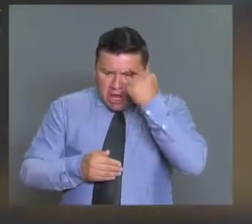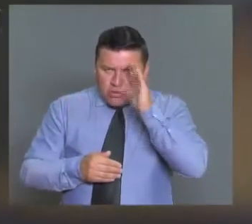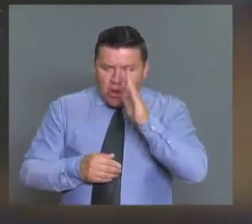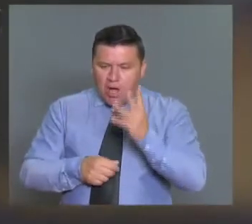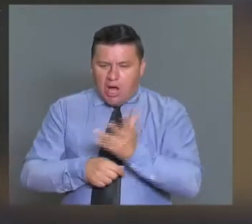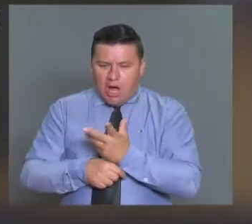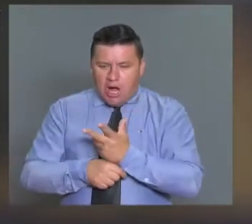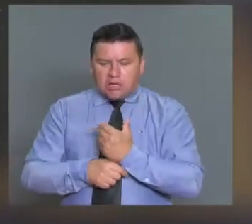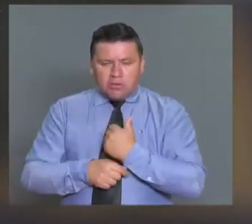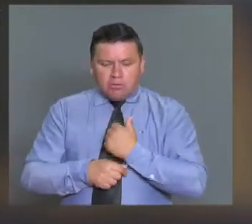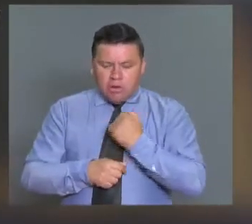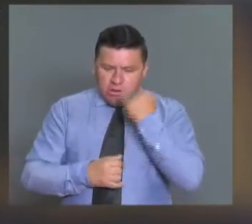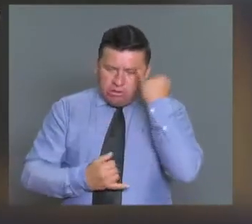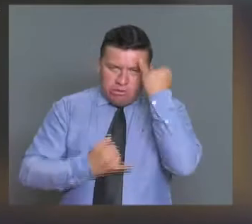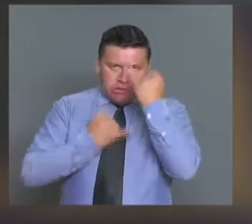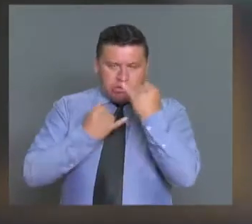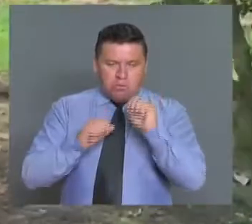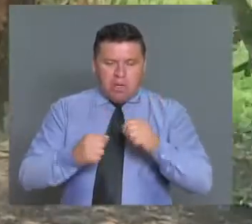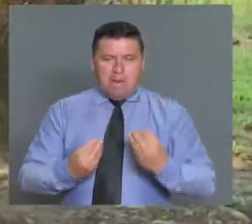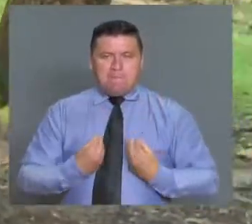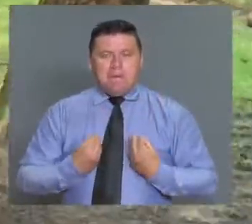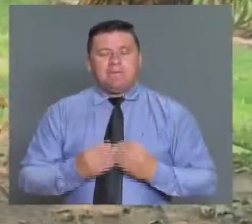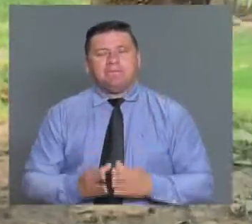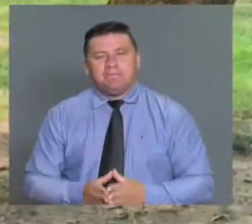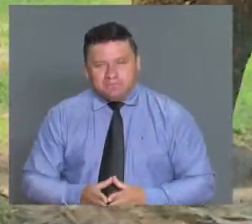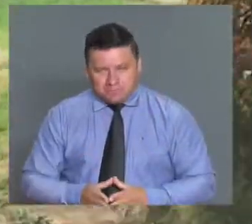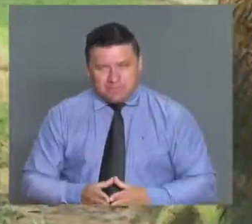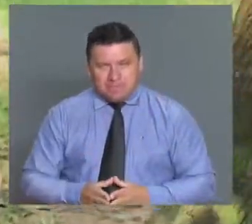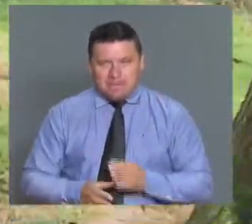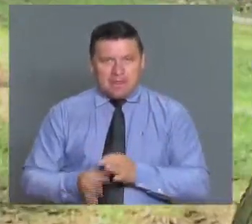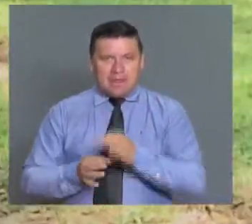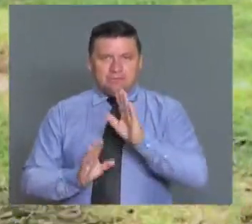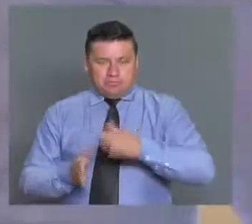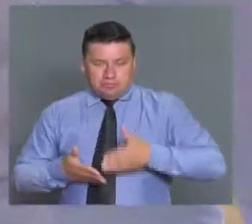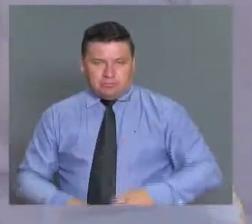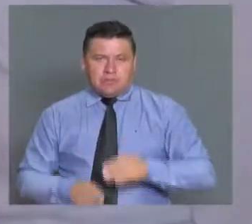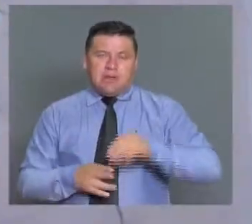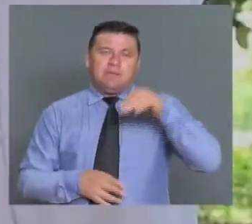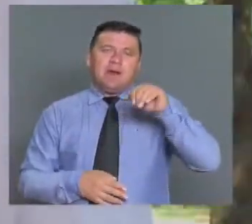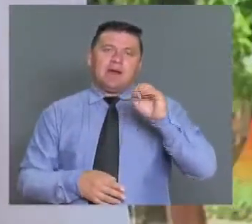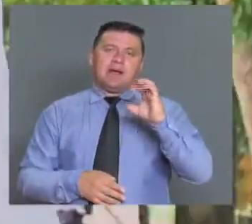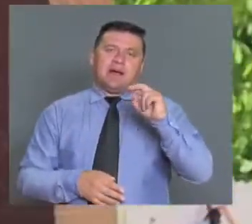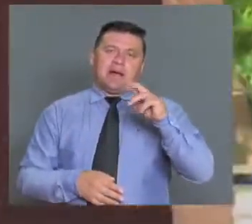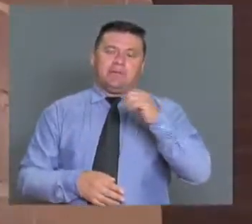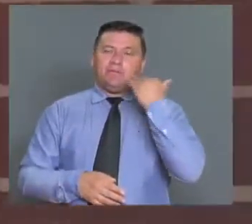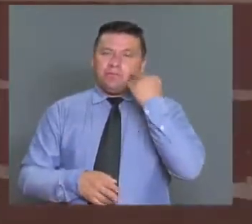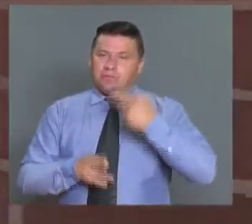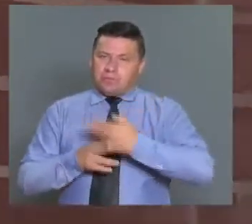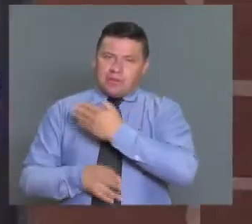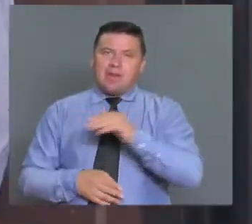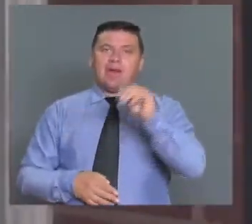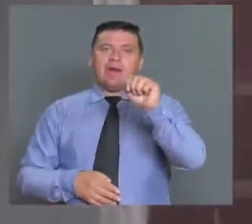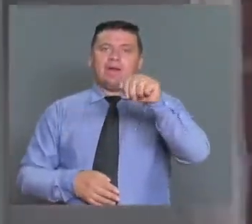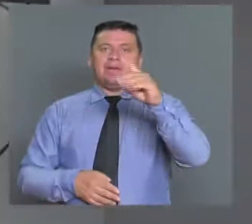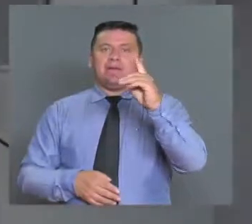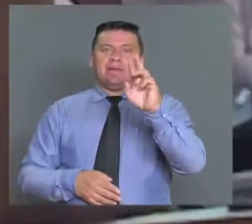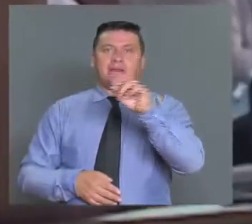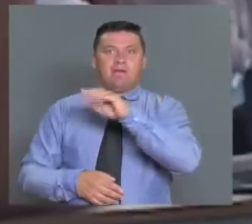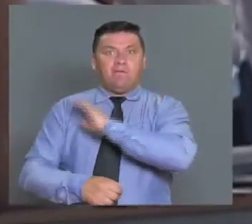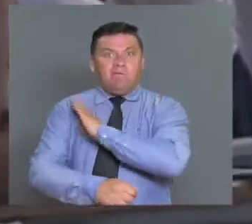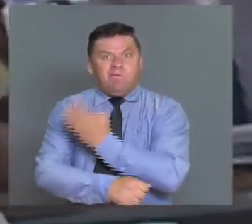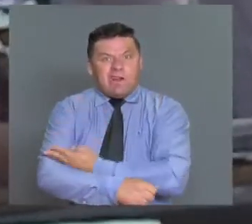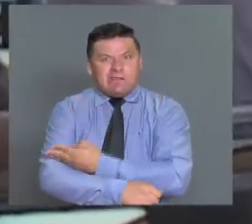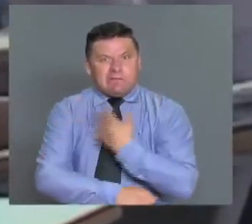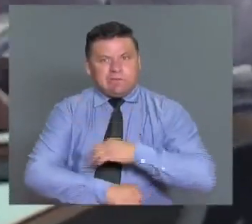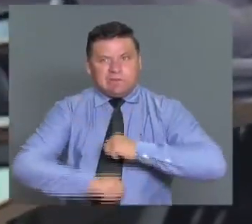arte, es una forma ingeniosa de vivir. Macarenense de nacimiento y corazón, Andrea Soler es una mujer fuerte y aguerrida, que